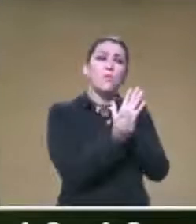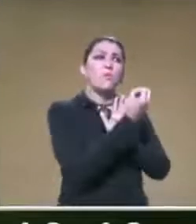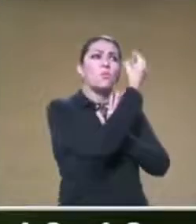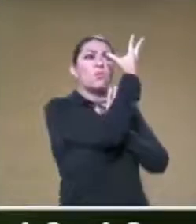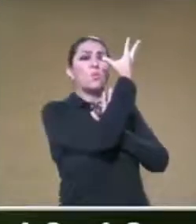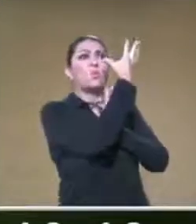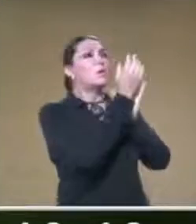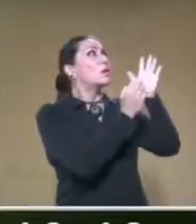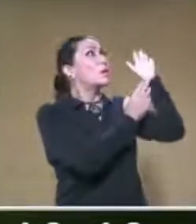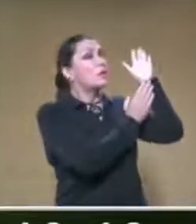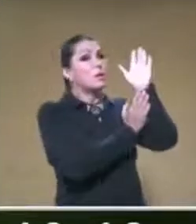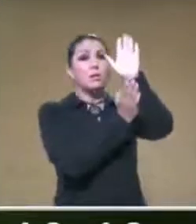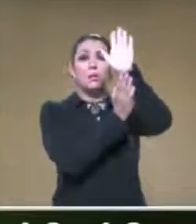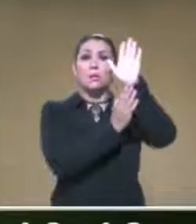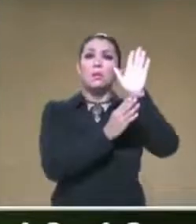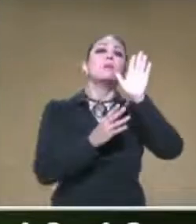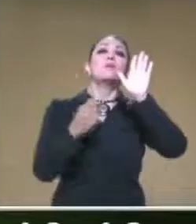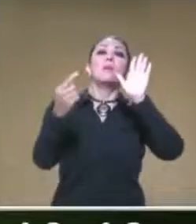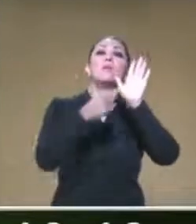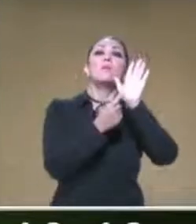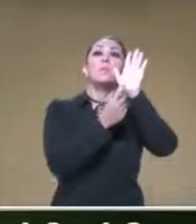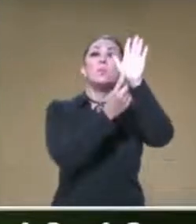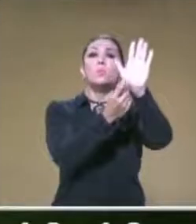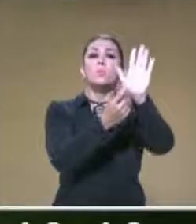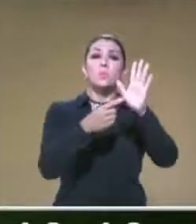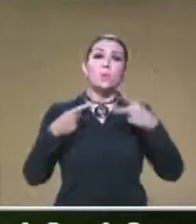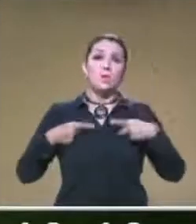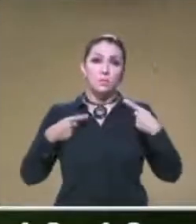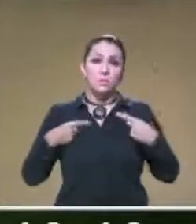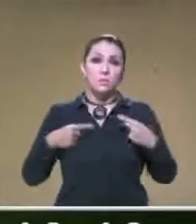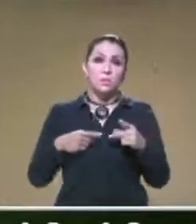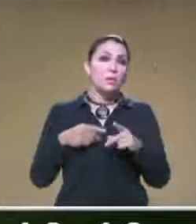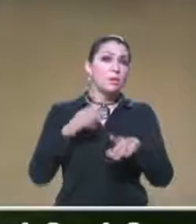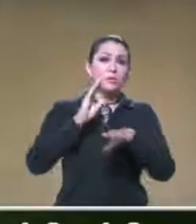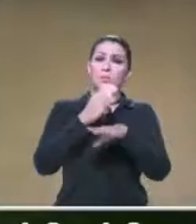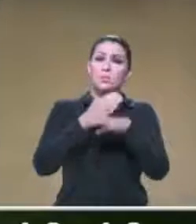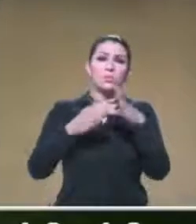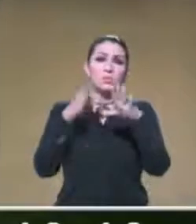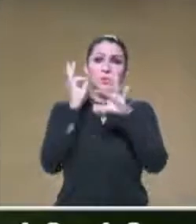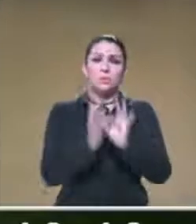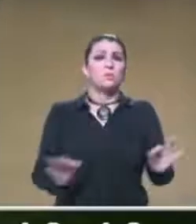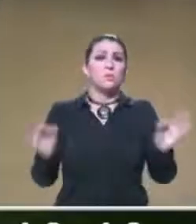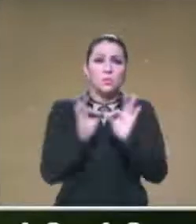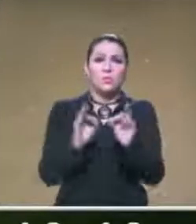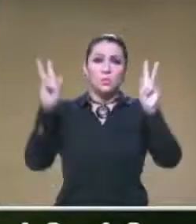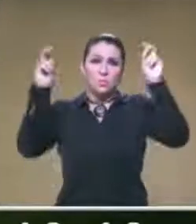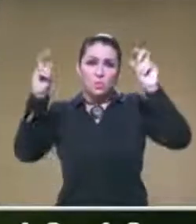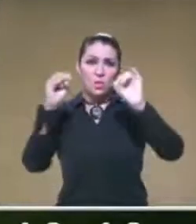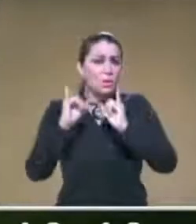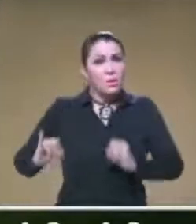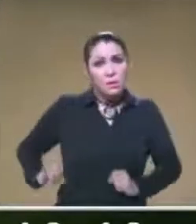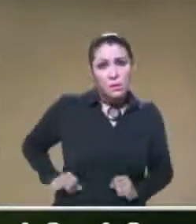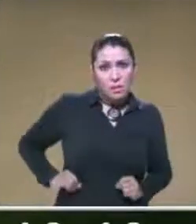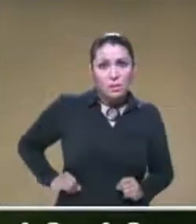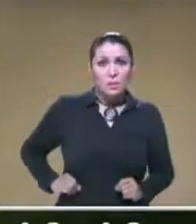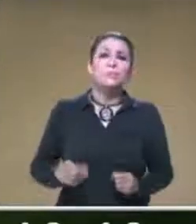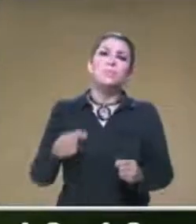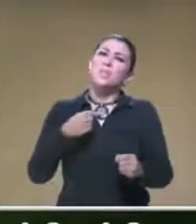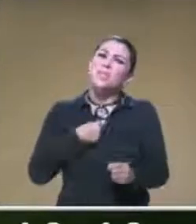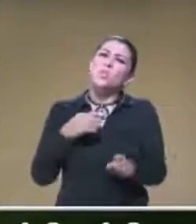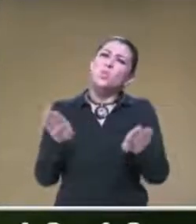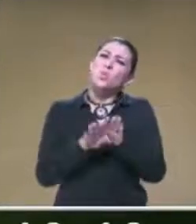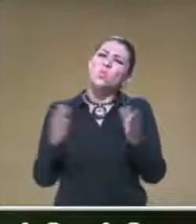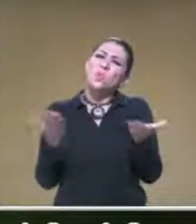presentar frente a un público lo más importante de un tema de interés. ¿Qué es lo que yo debo tomar en cuenta para preparar una exposición